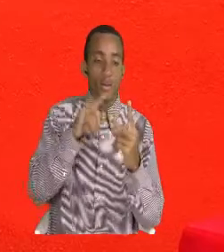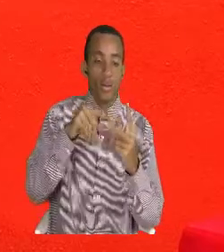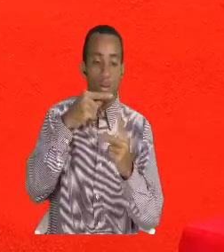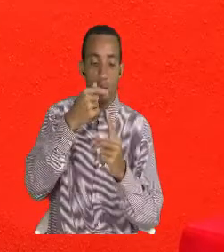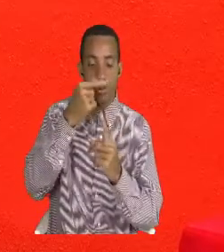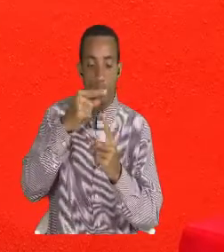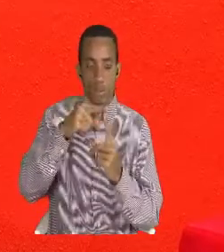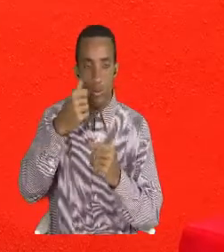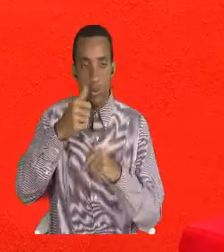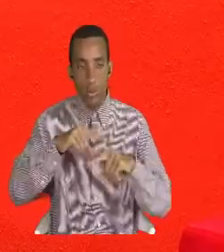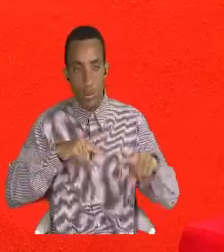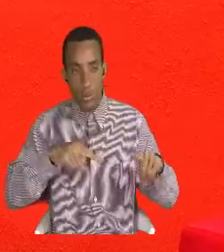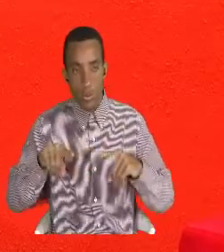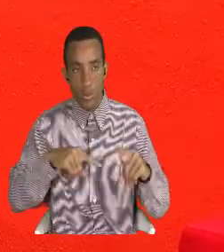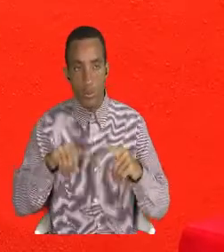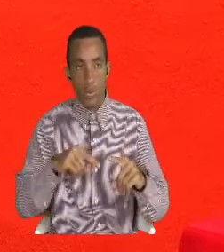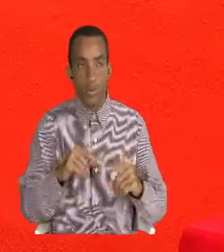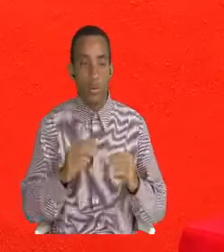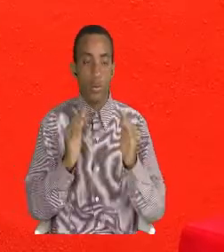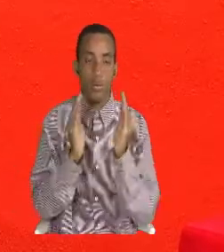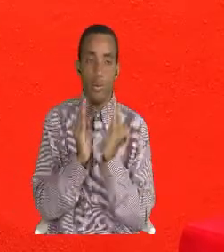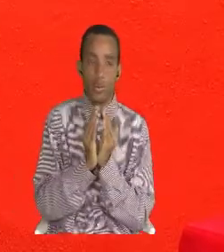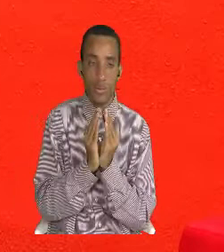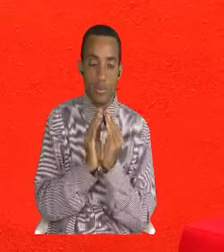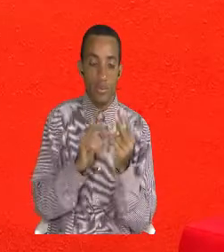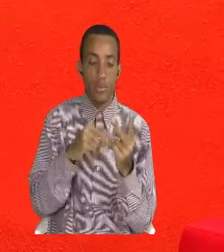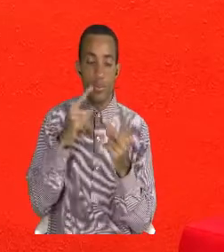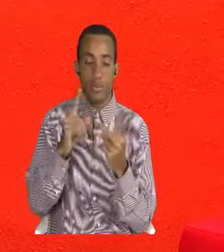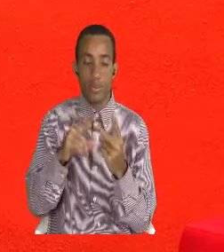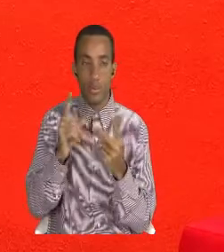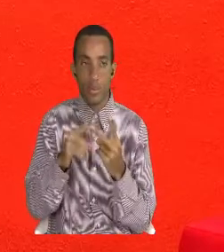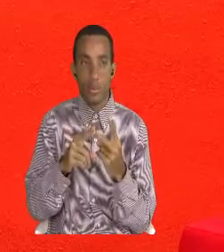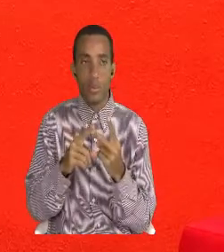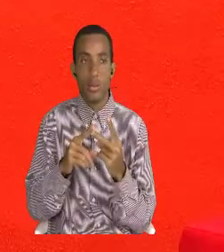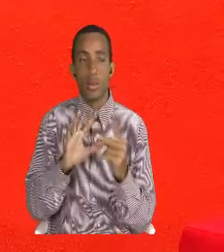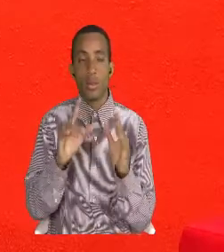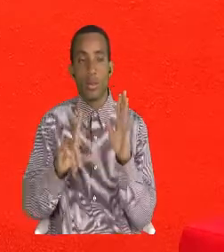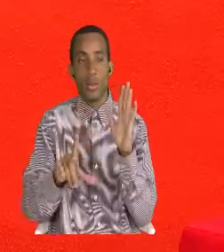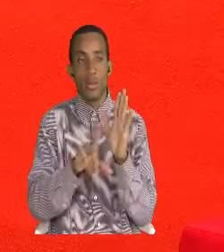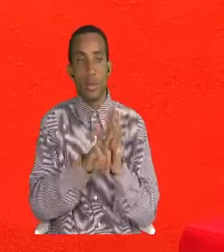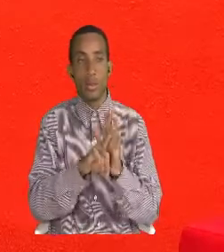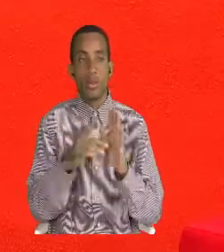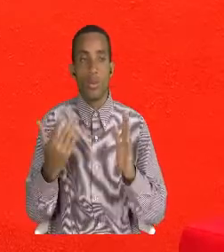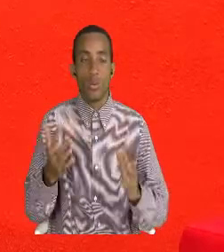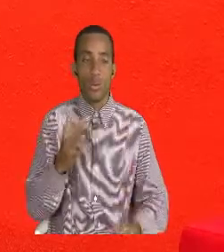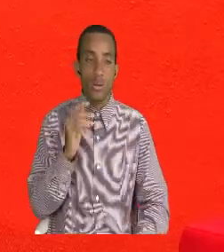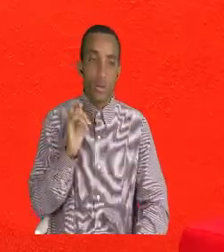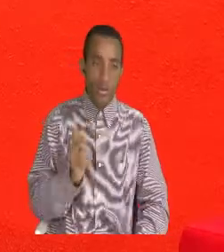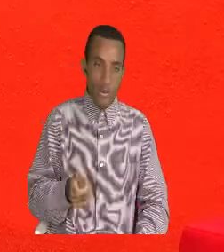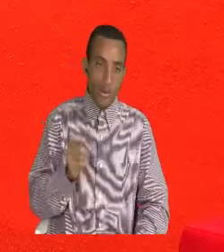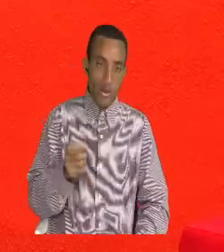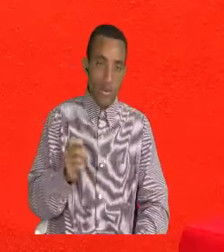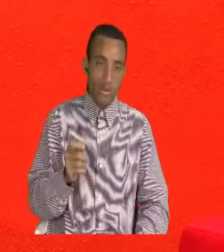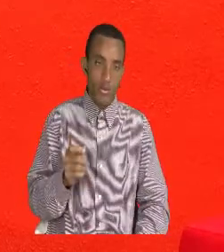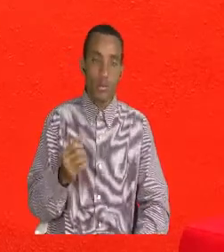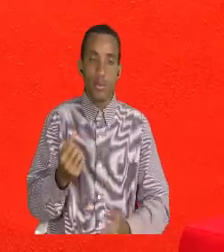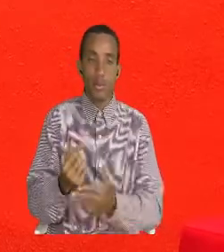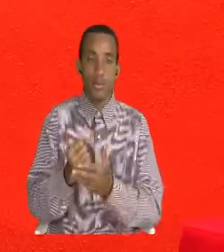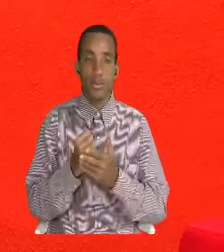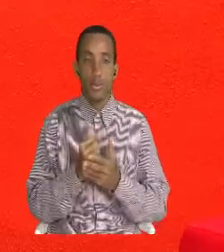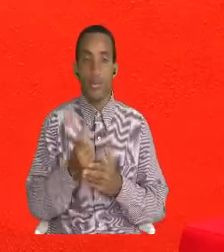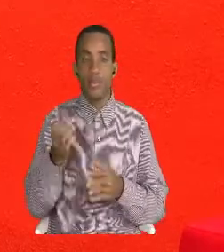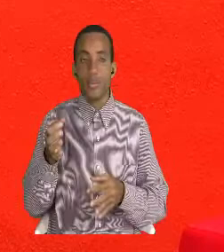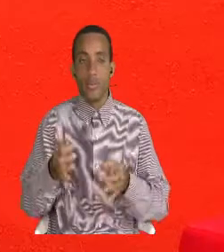se hace en bienestar familiar y el otro trámite que ya es legal, que se hace por medio de un abogado ante un juzgado de